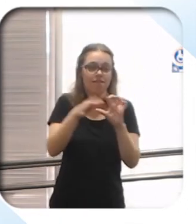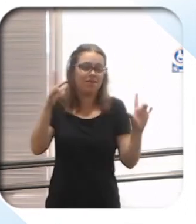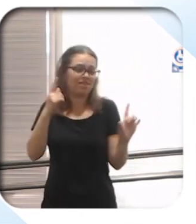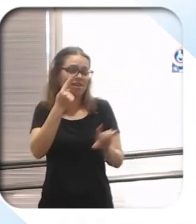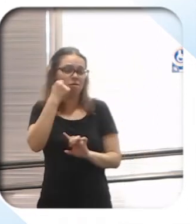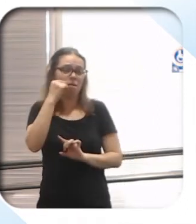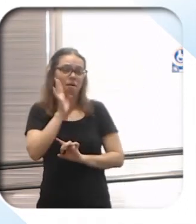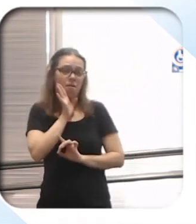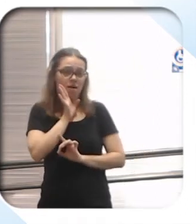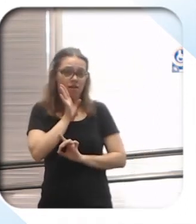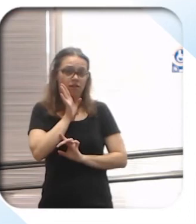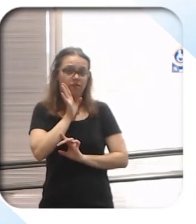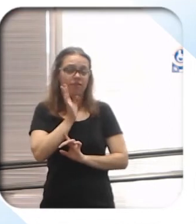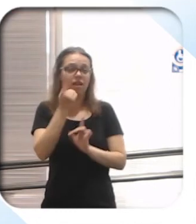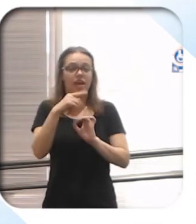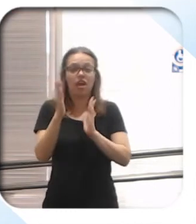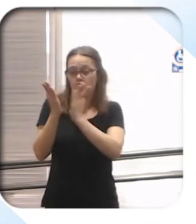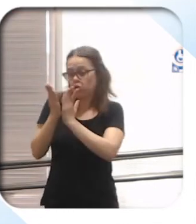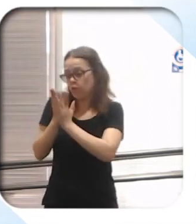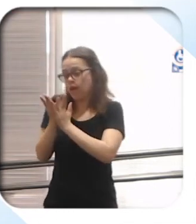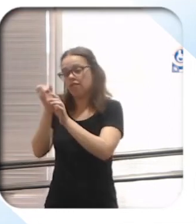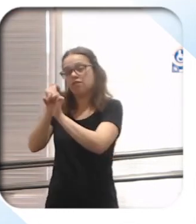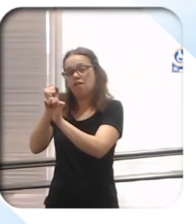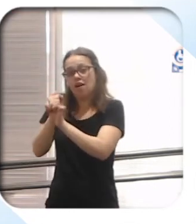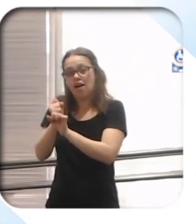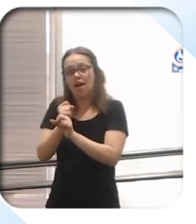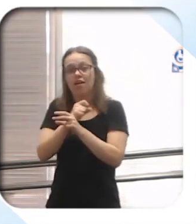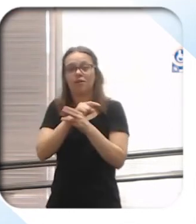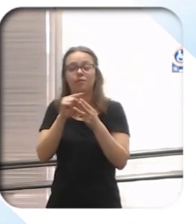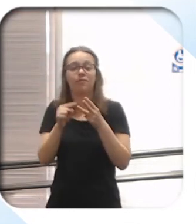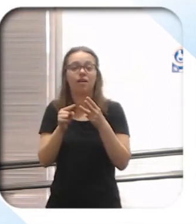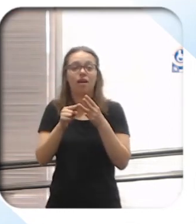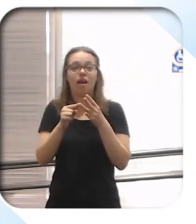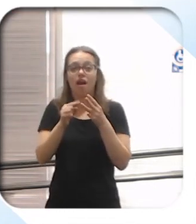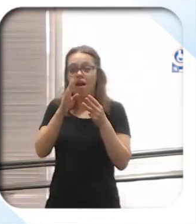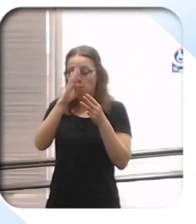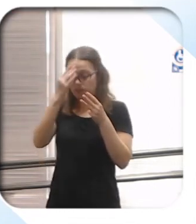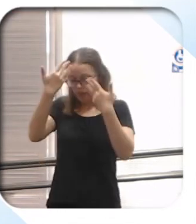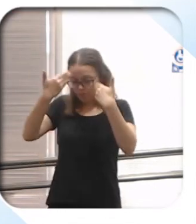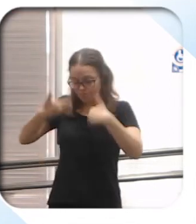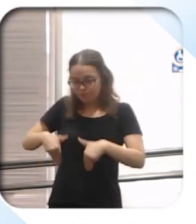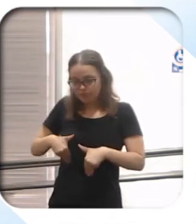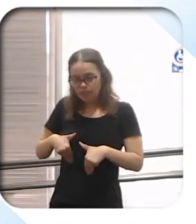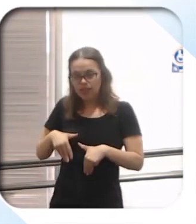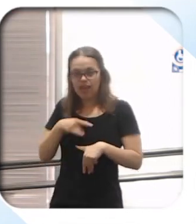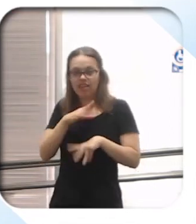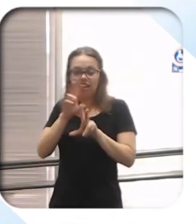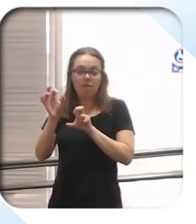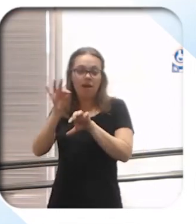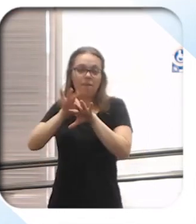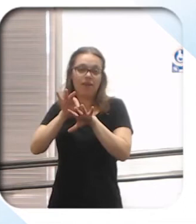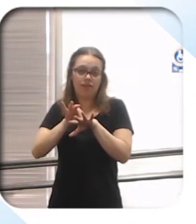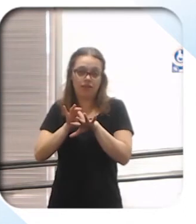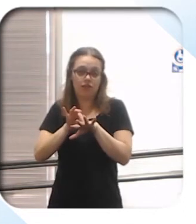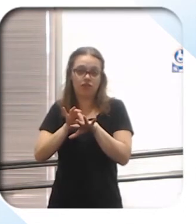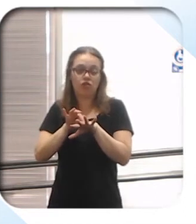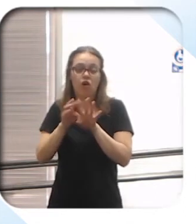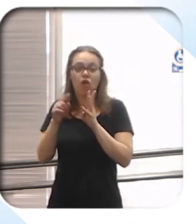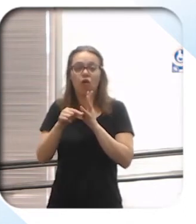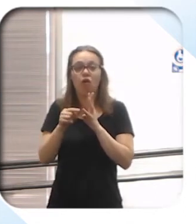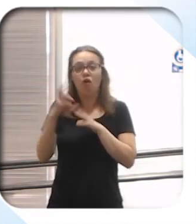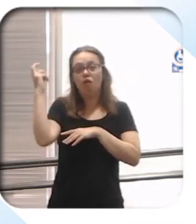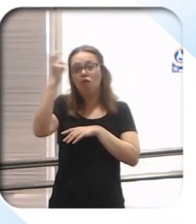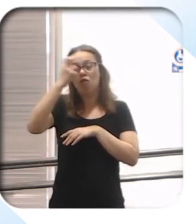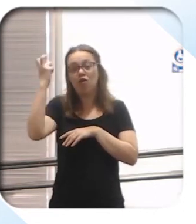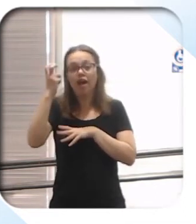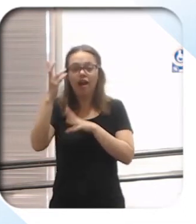padres o referentes, estudiar, trabajar, aprender a atender sus propias necesidades médicas, buscar y usar